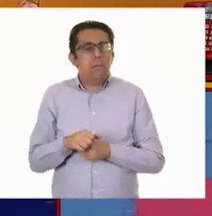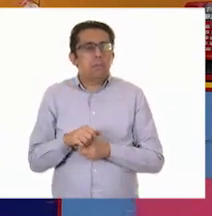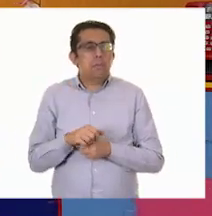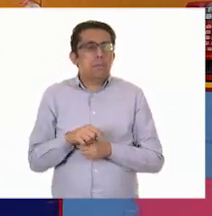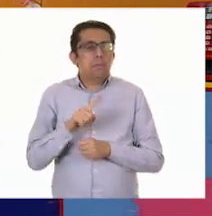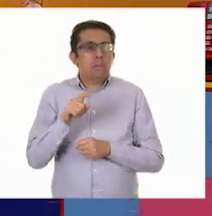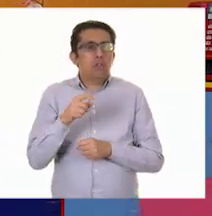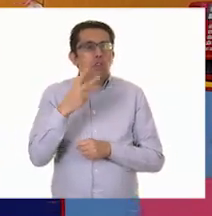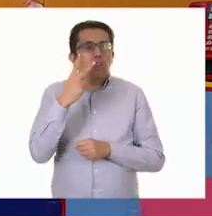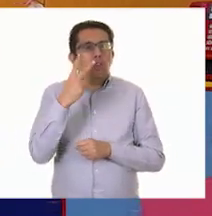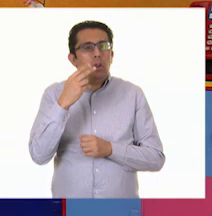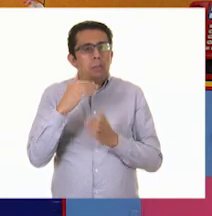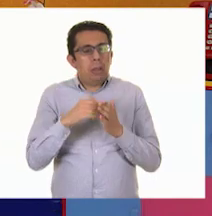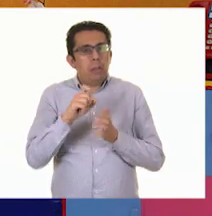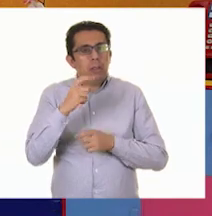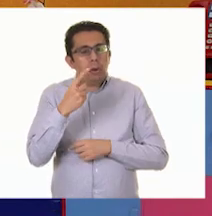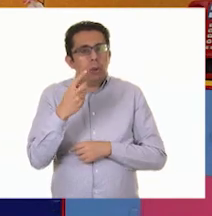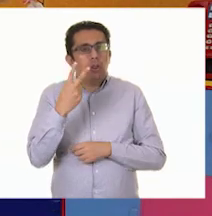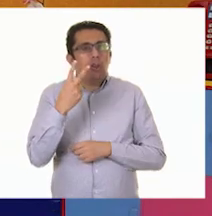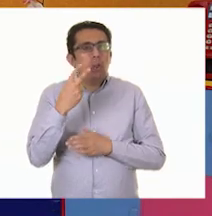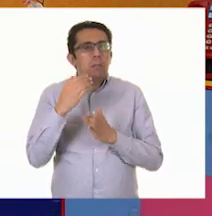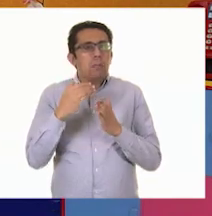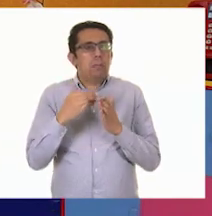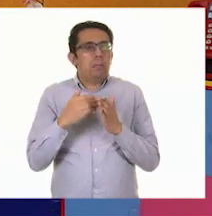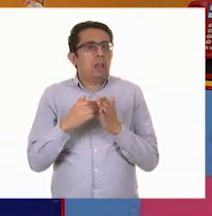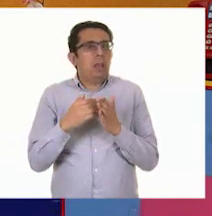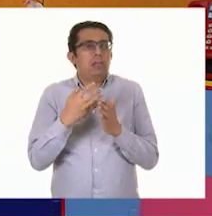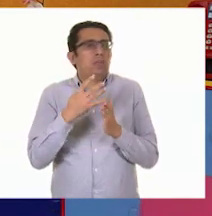2020, 2010,